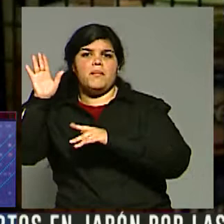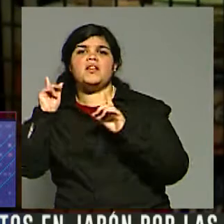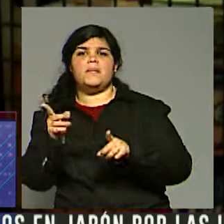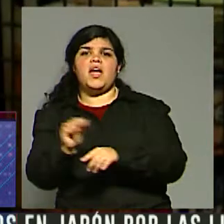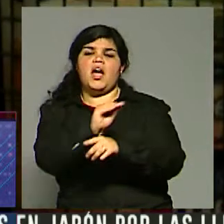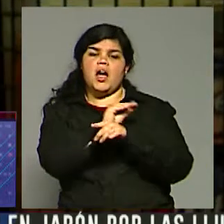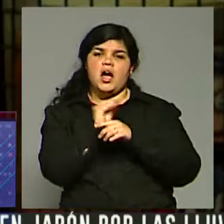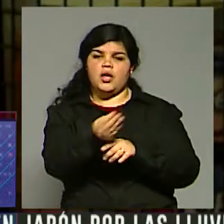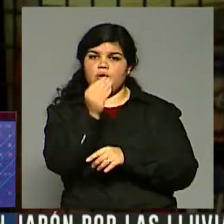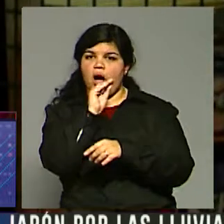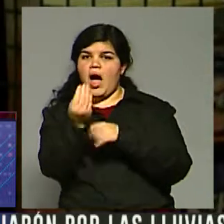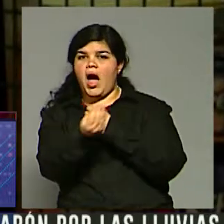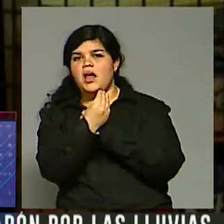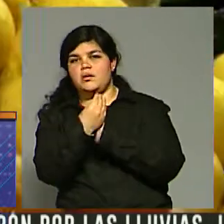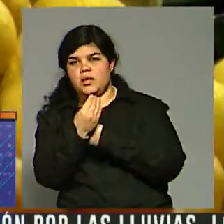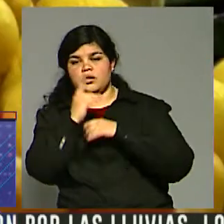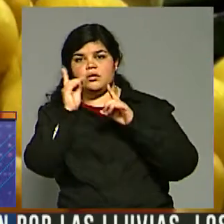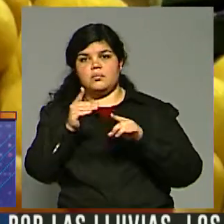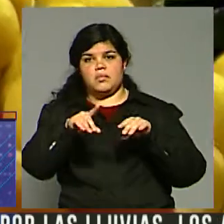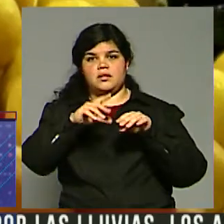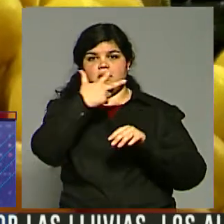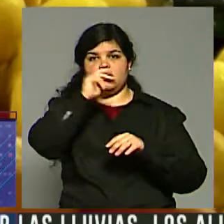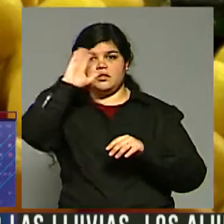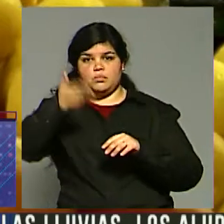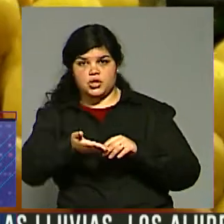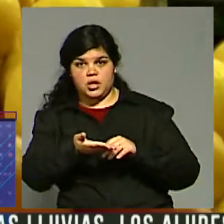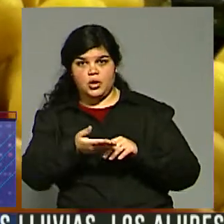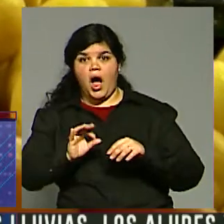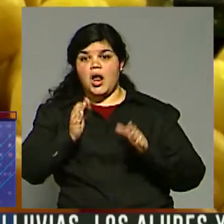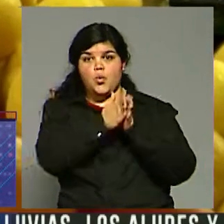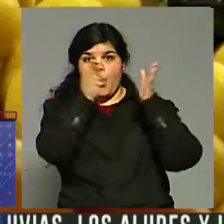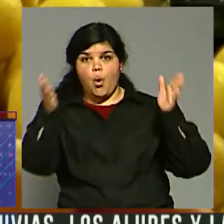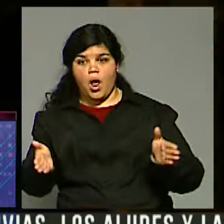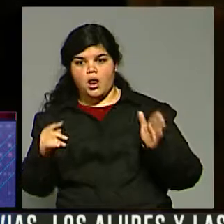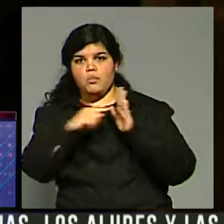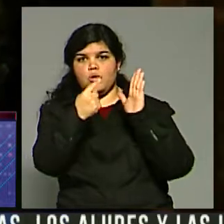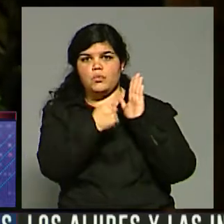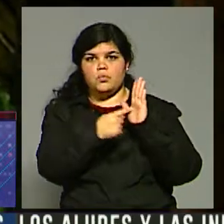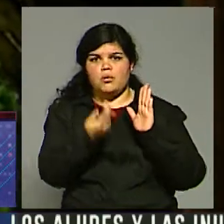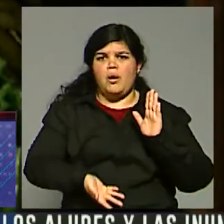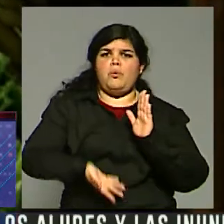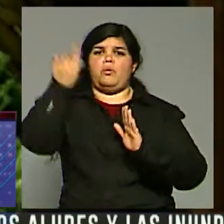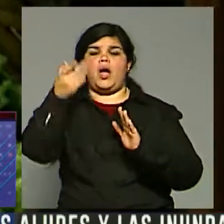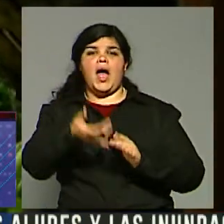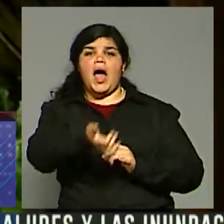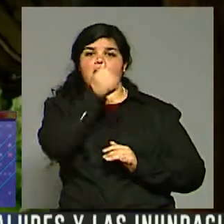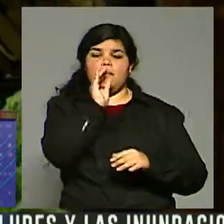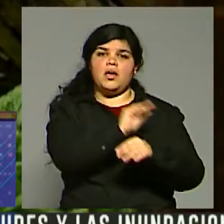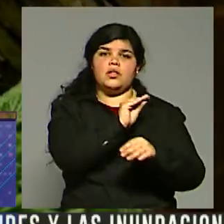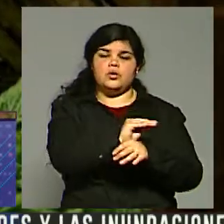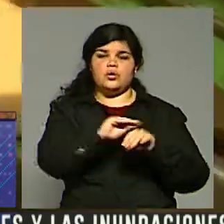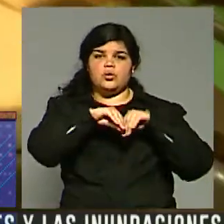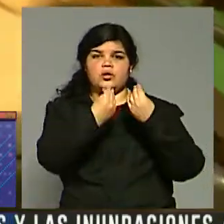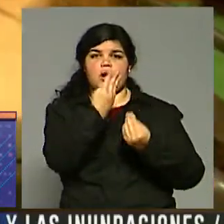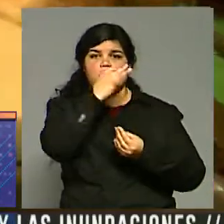registra subas superiores al 35% interanual, son los principales puntos que llevaron a este índice. Alimentos y bebidas registraron un aumento